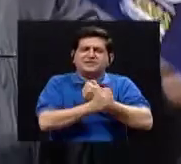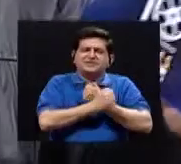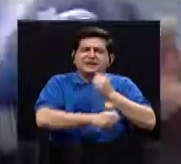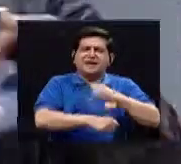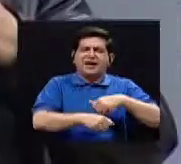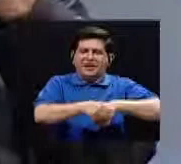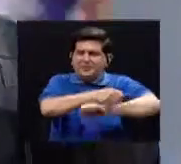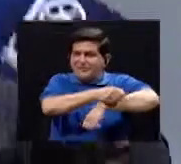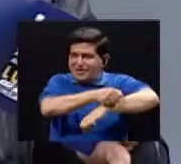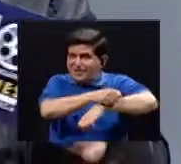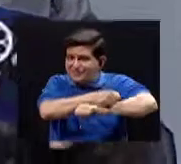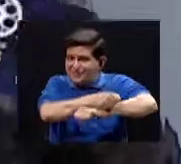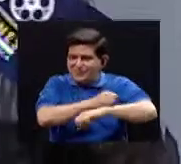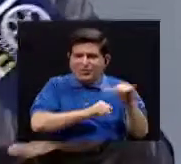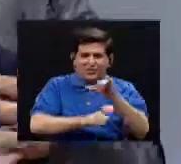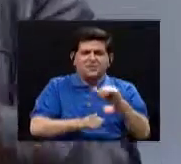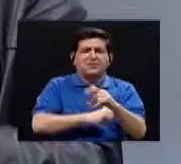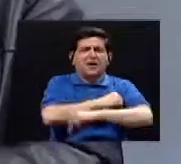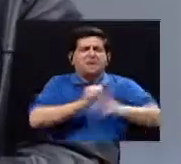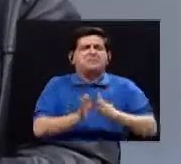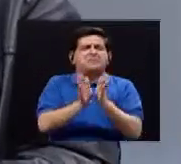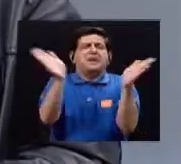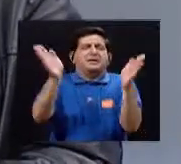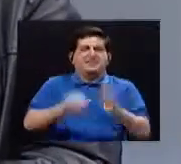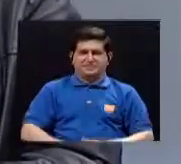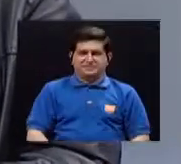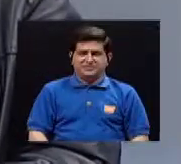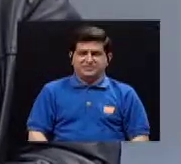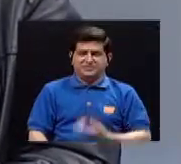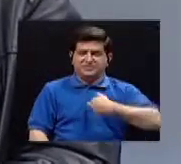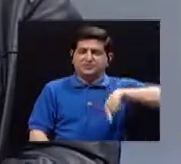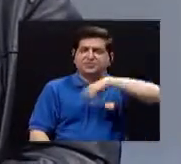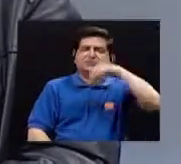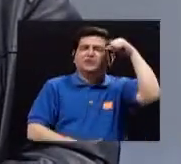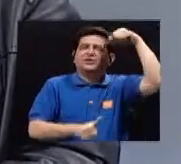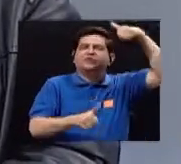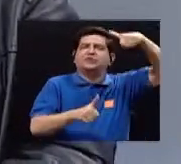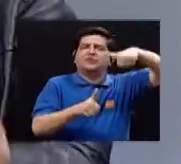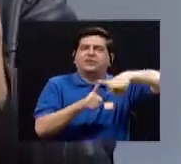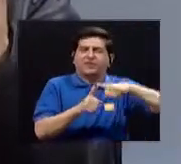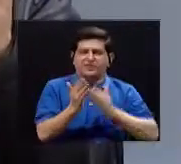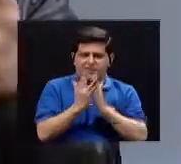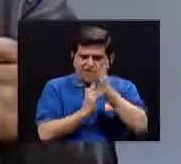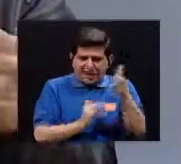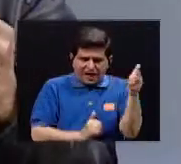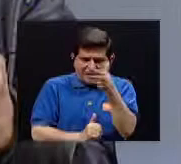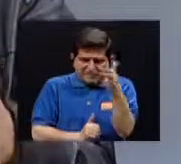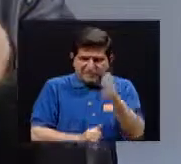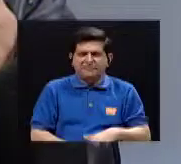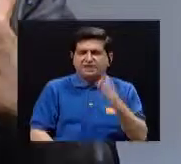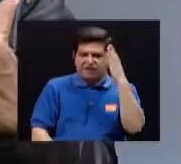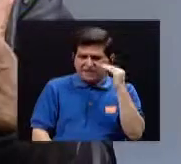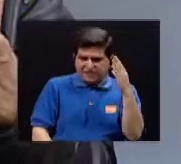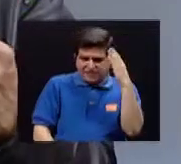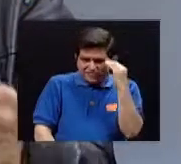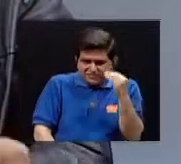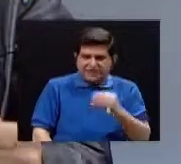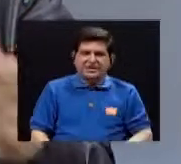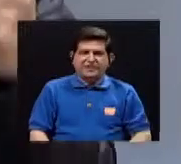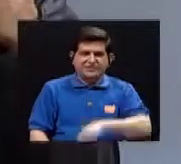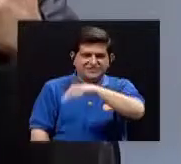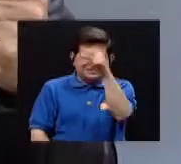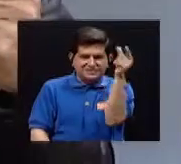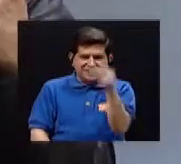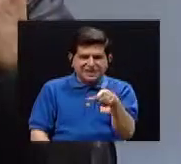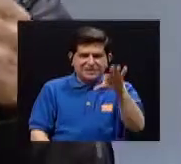futbolístico futbolero y en el país en general porque vamos a evocar en imagen y en vivencia